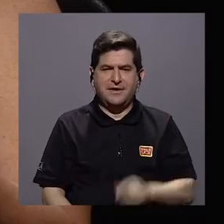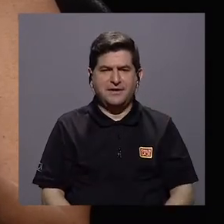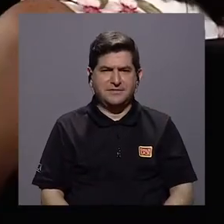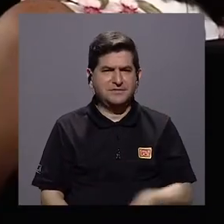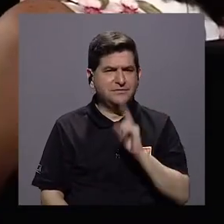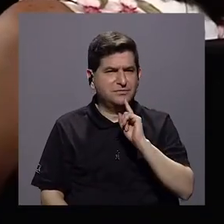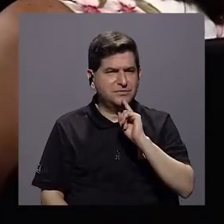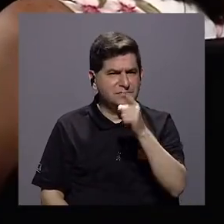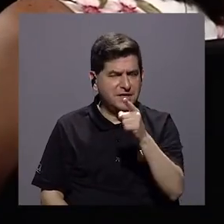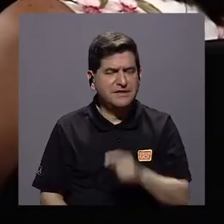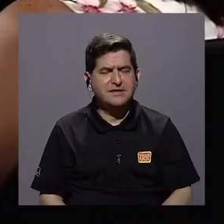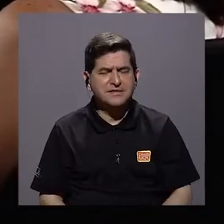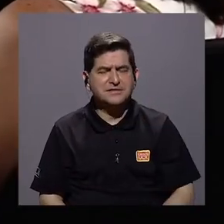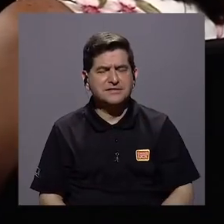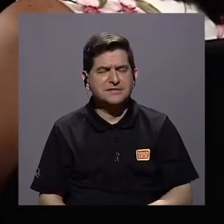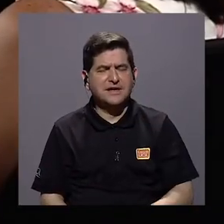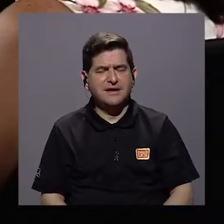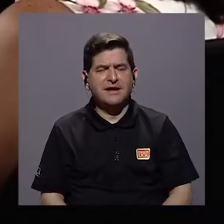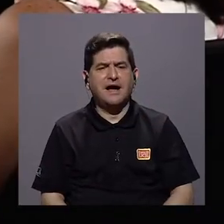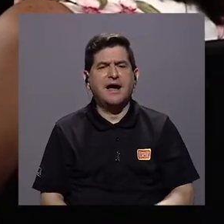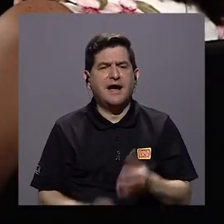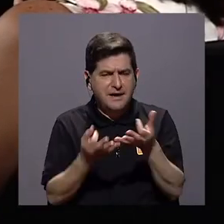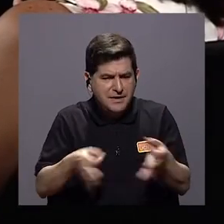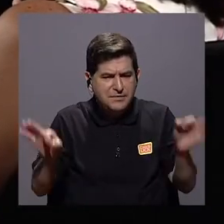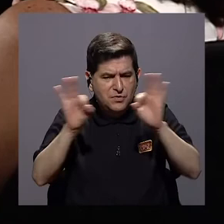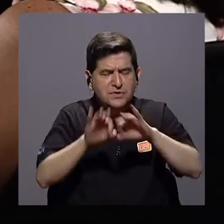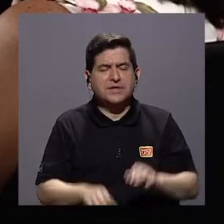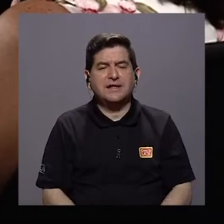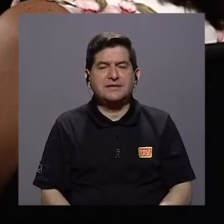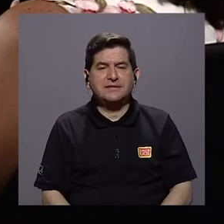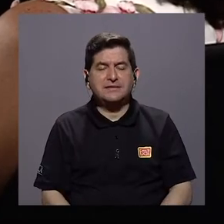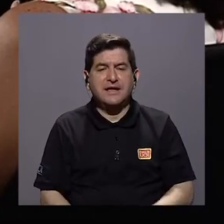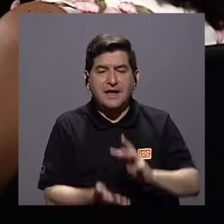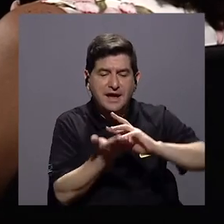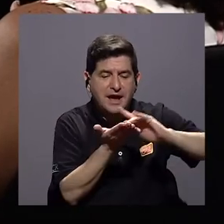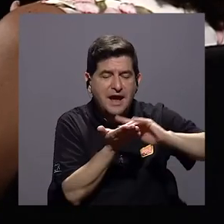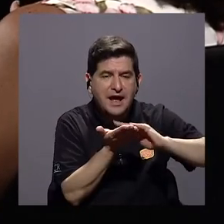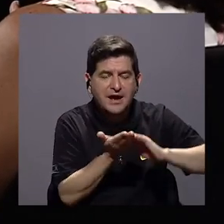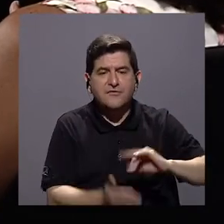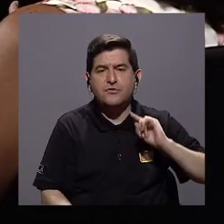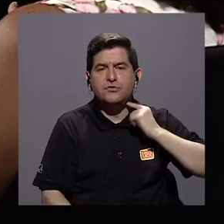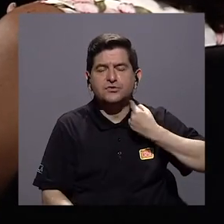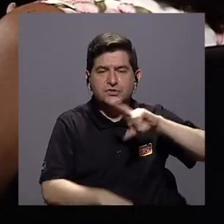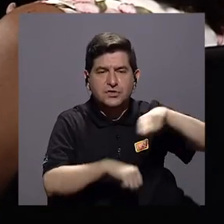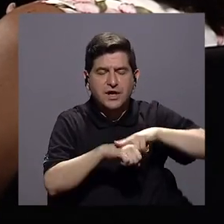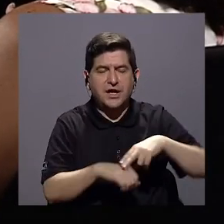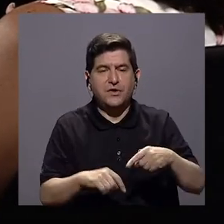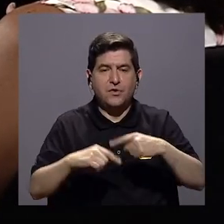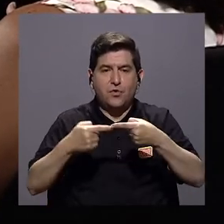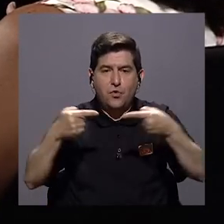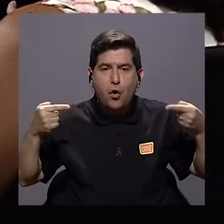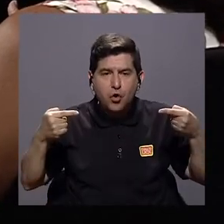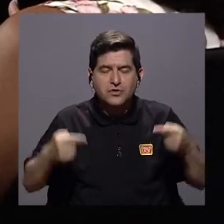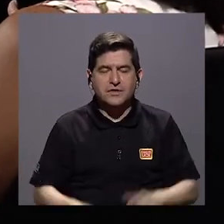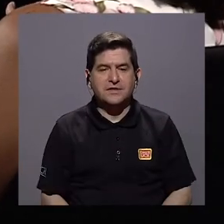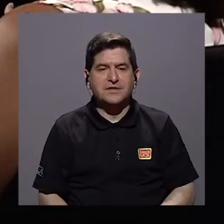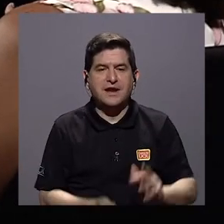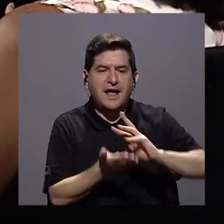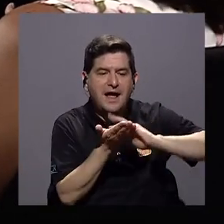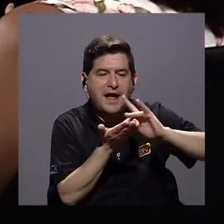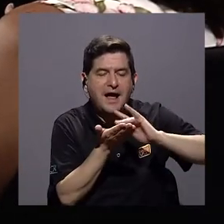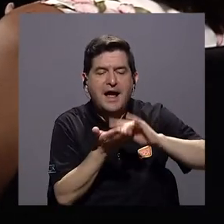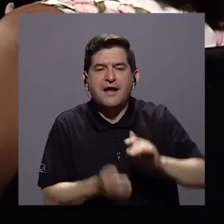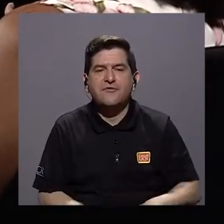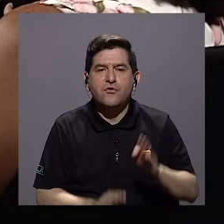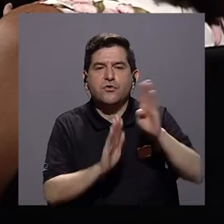precios. Okay. Usted se acaba de haber hecho una afirmación que es muy importante, el arroz caro nacional versus el arroz barato que está entrando, y se hace un